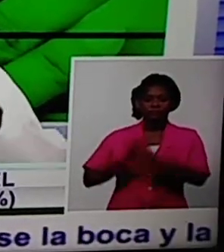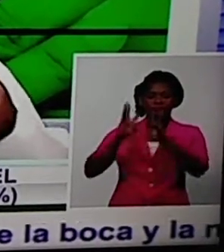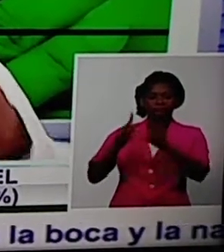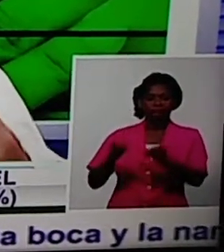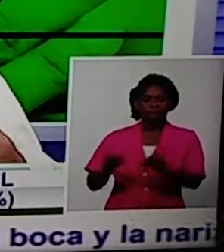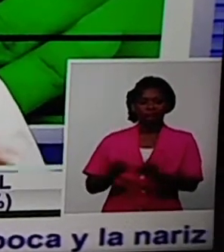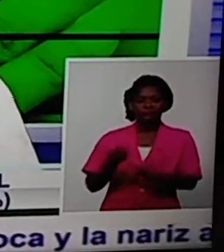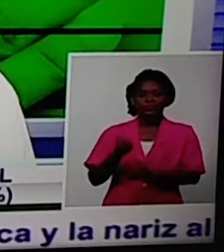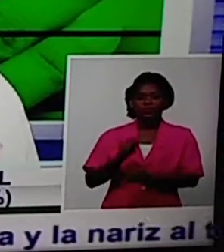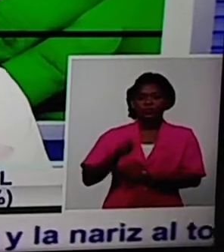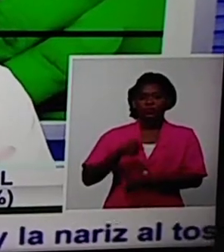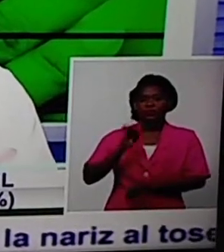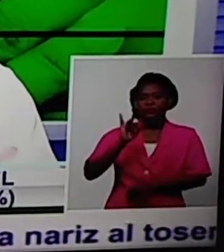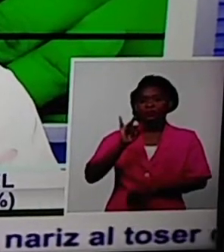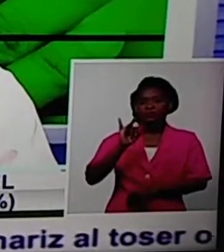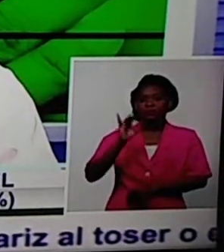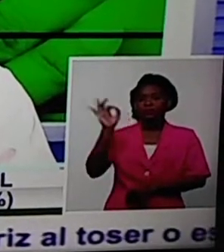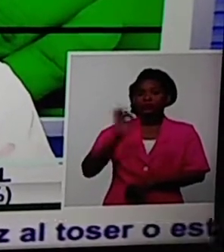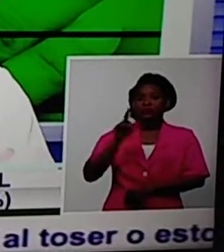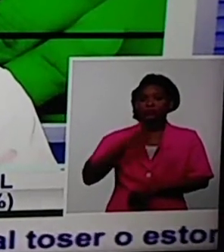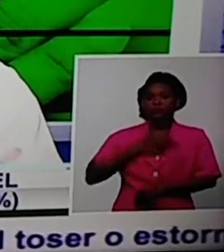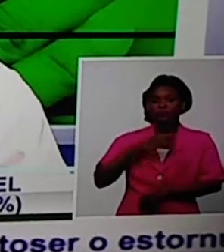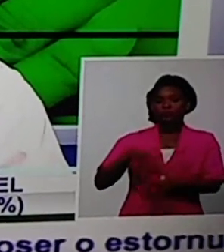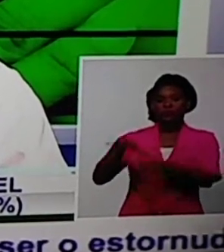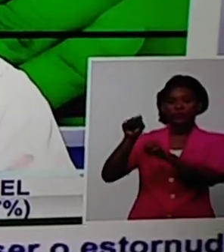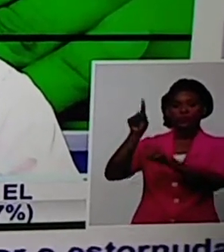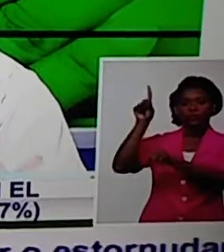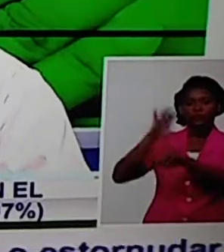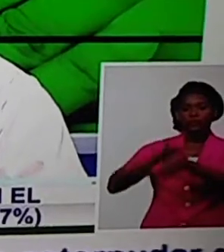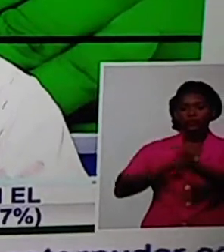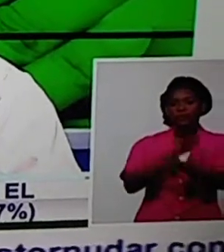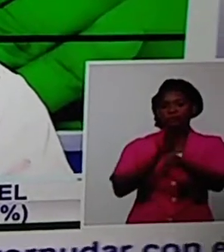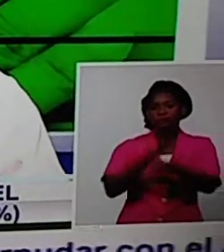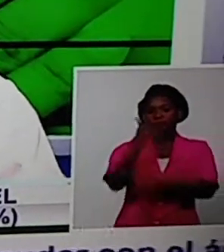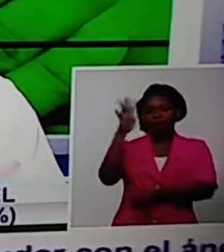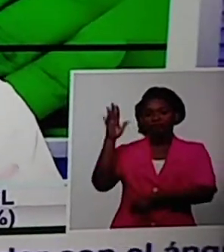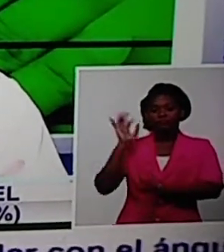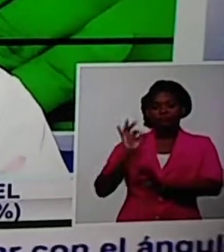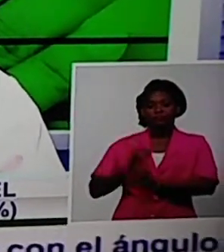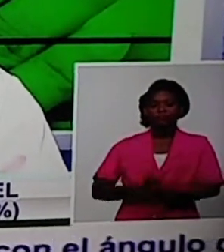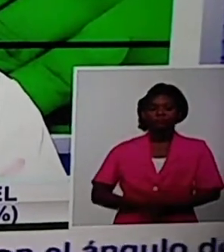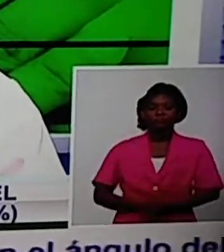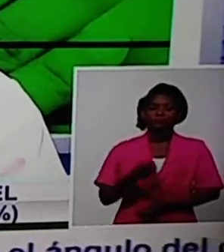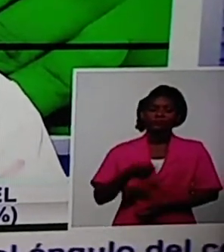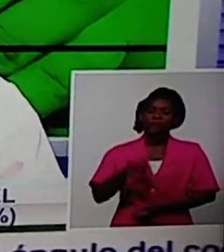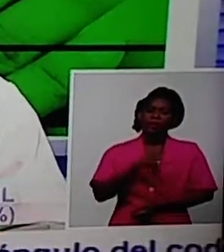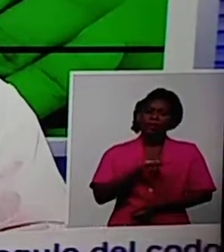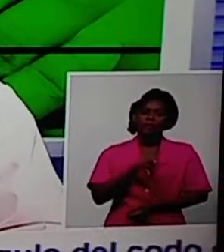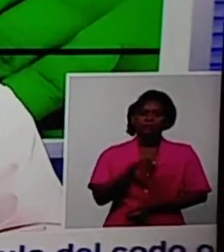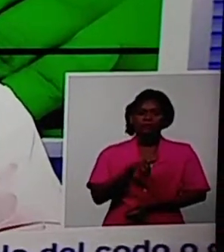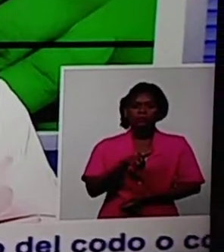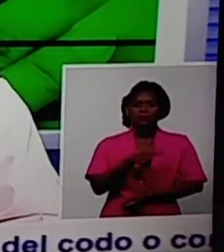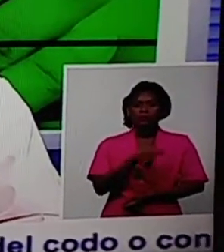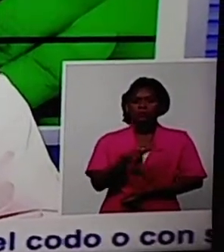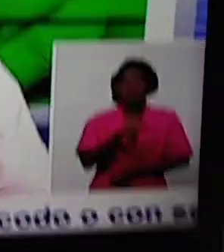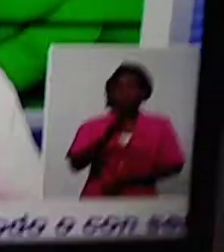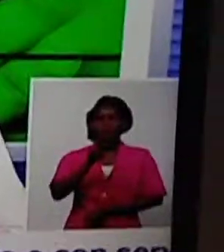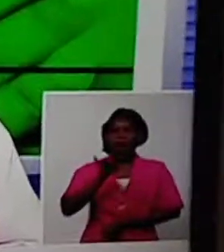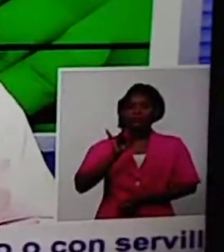con fuente de instrucción en el especial pues son 12 como es natural pues